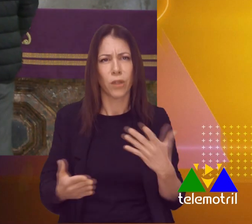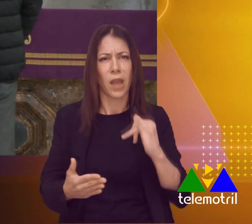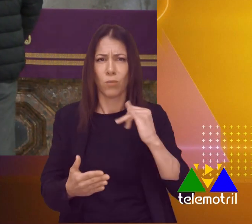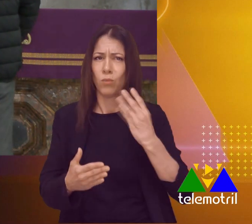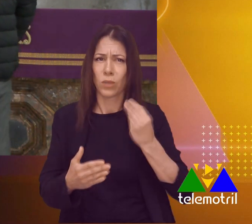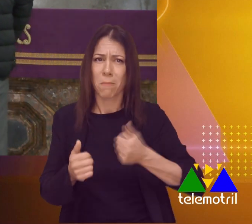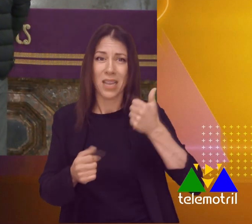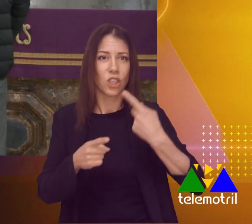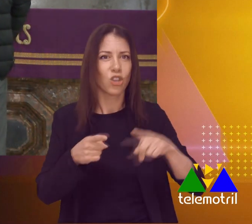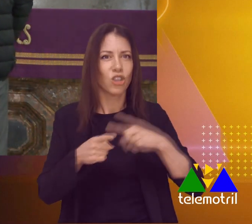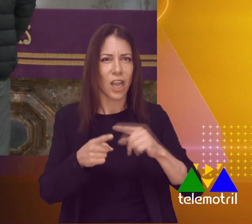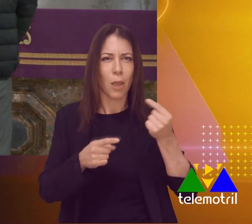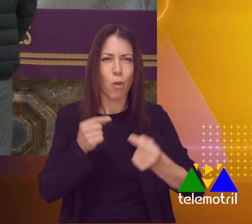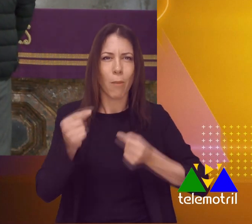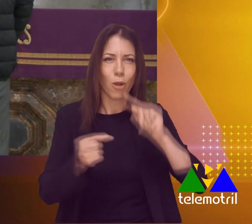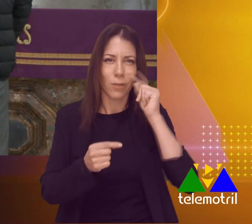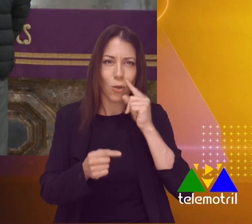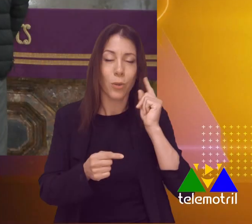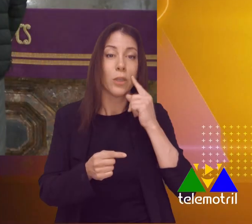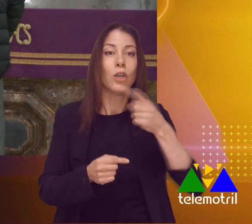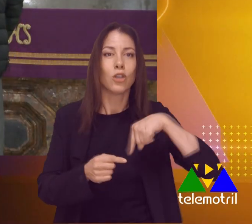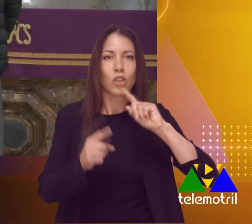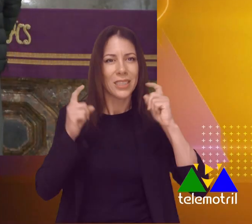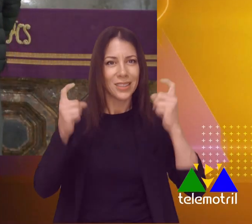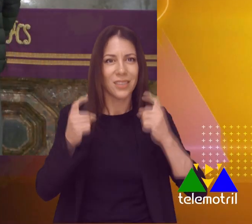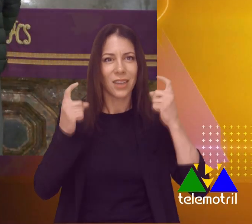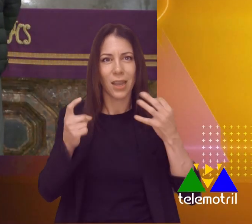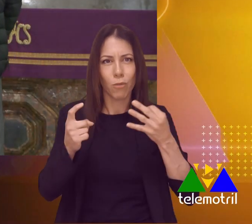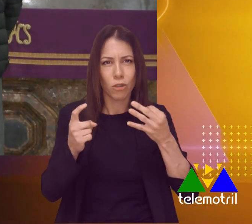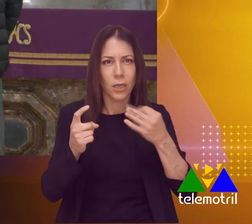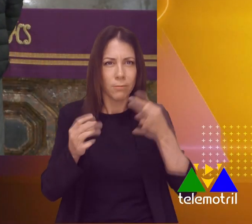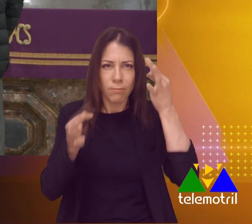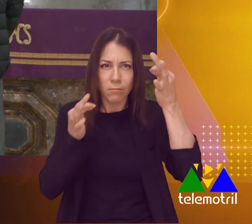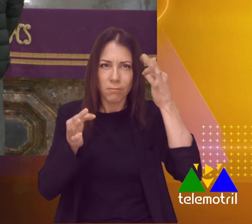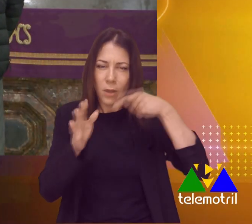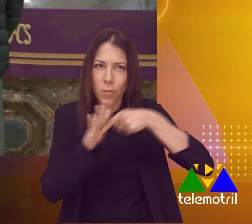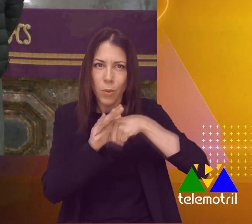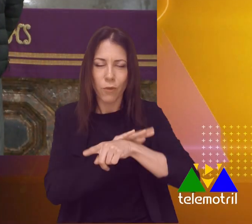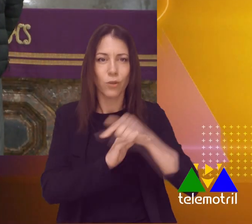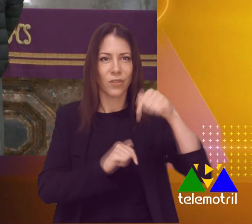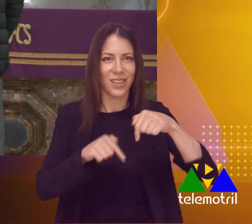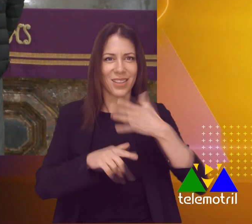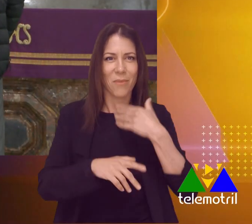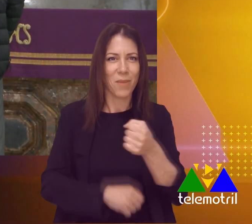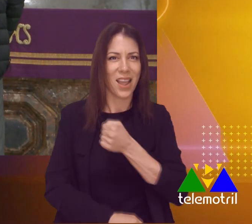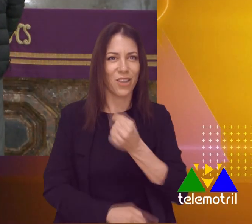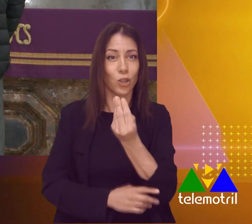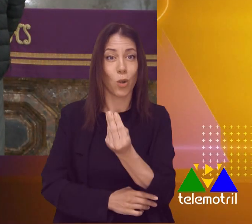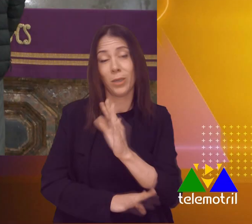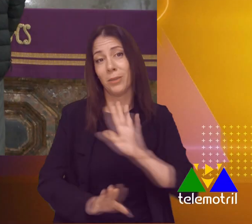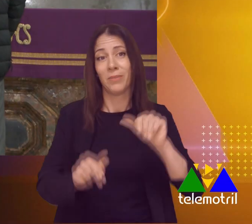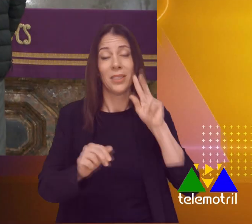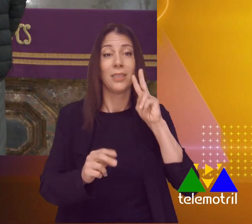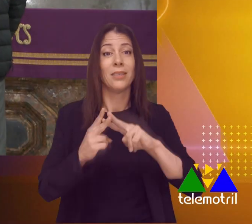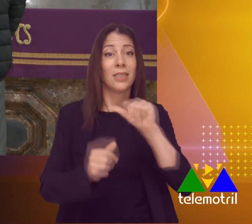otras muchas cosas que van a ir descubriendo y que nosotros intentaremos meternos en los entresijos también, como digo, de este fantástico monumento. Así que hasta la